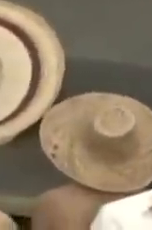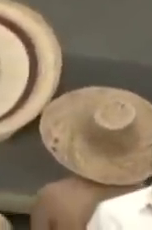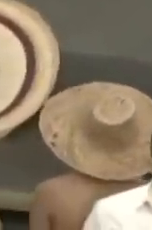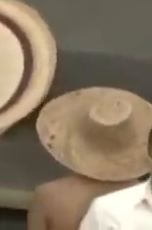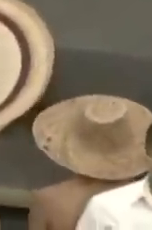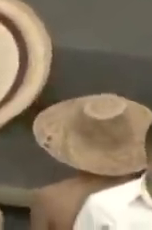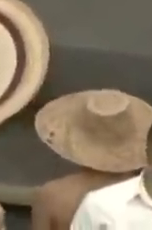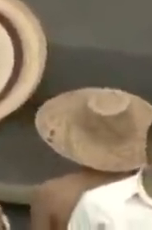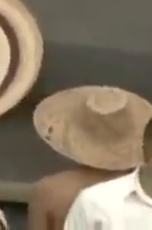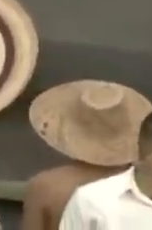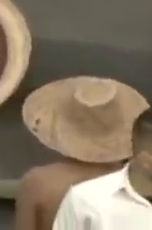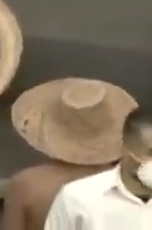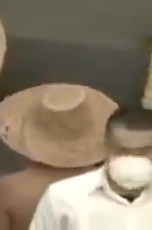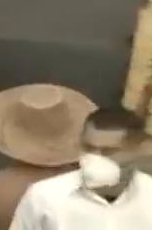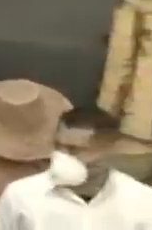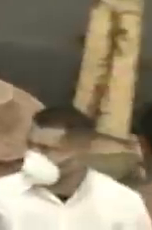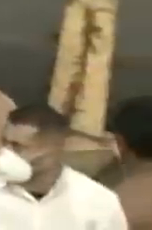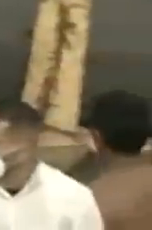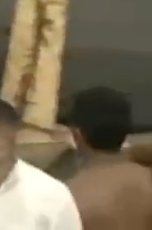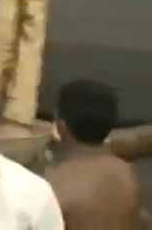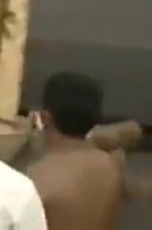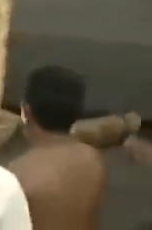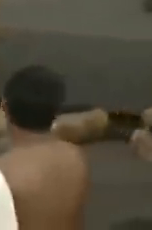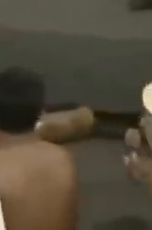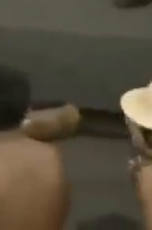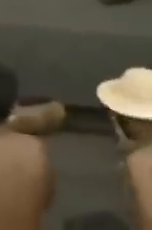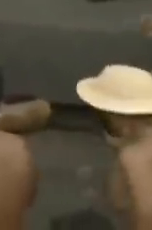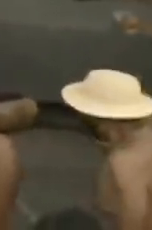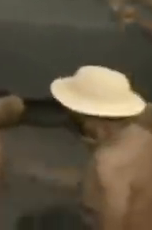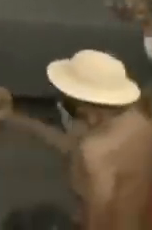Britannio, Tanio, Britannio, Tanio,